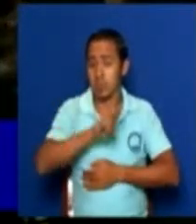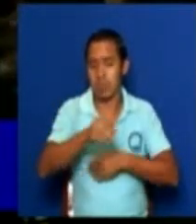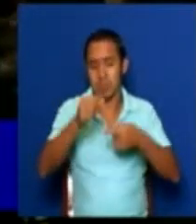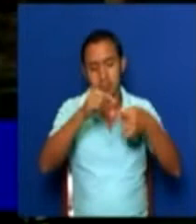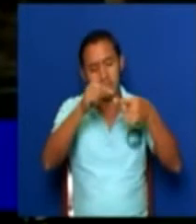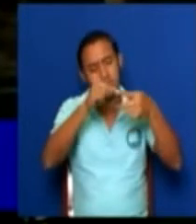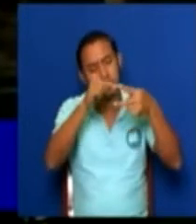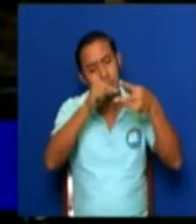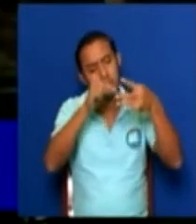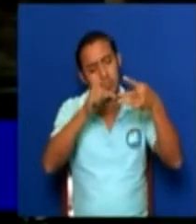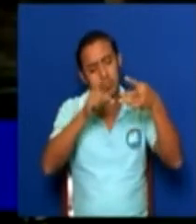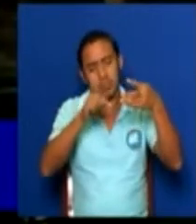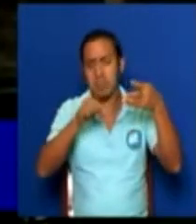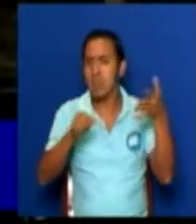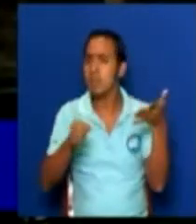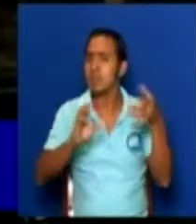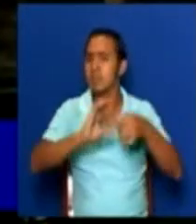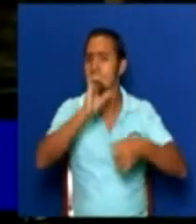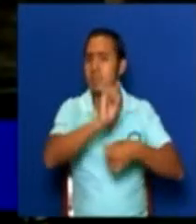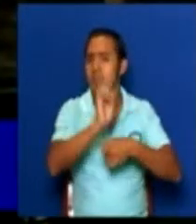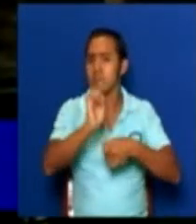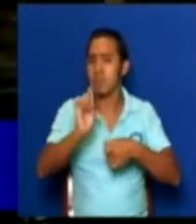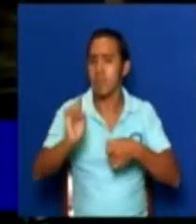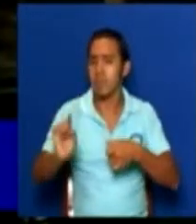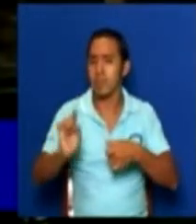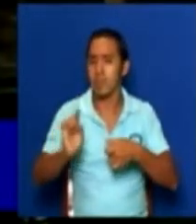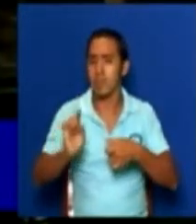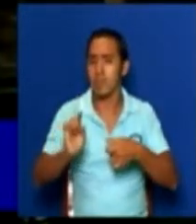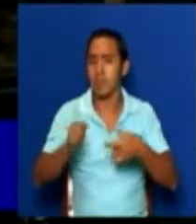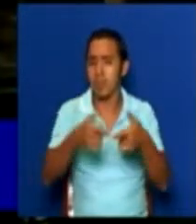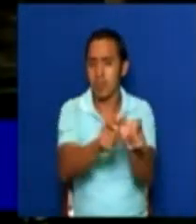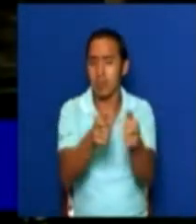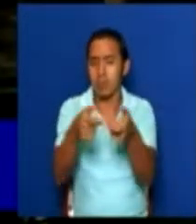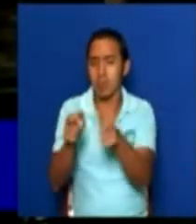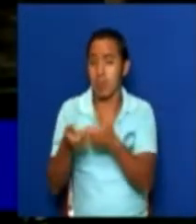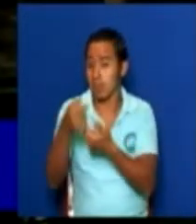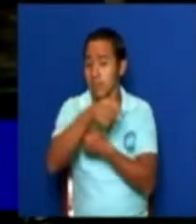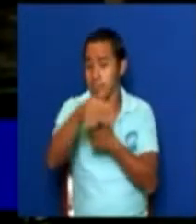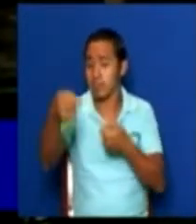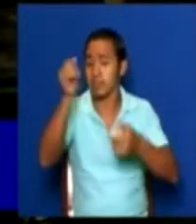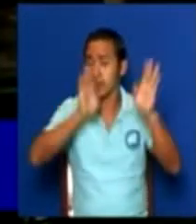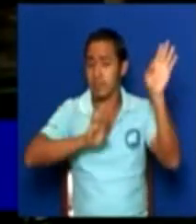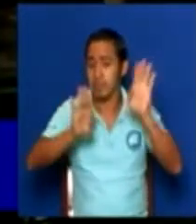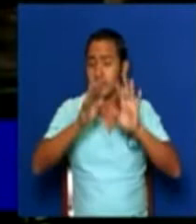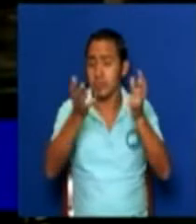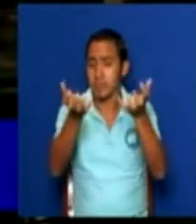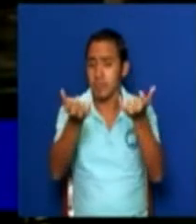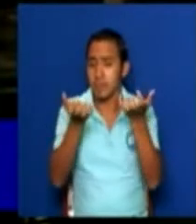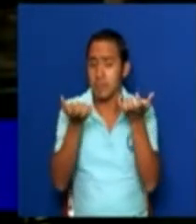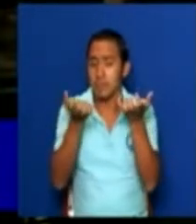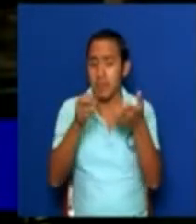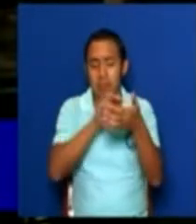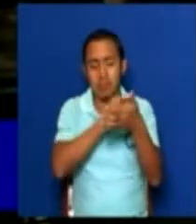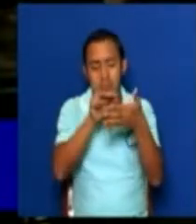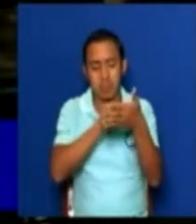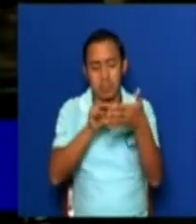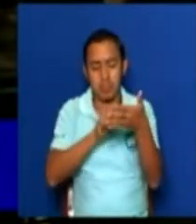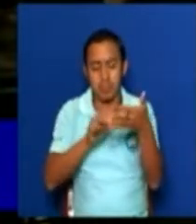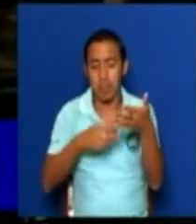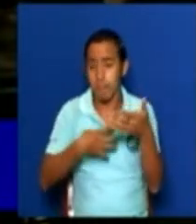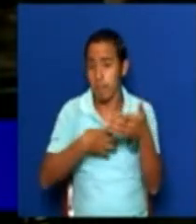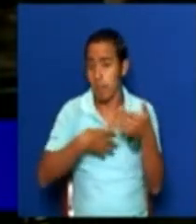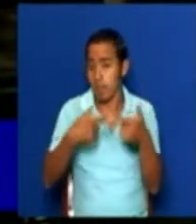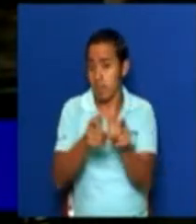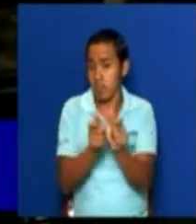de recomendaciones para cada uno de los sectores involucrados, y quiero nada más leer lo que compete al